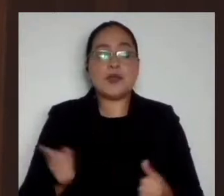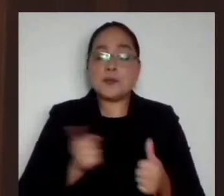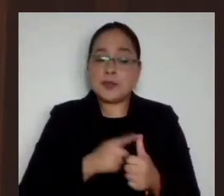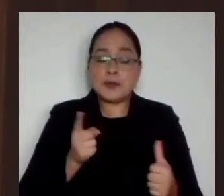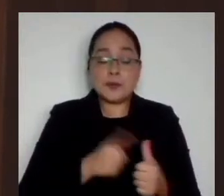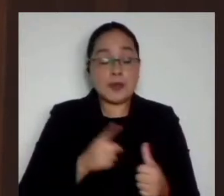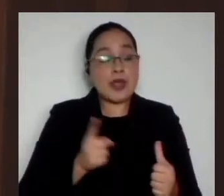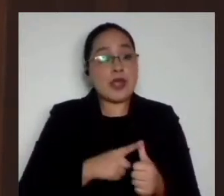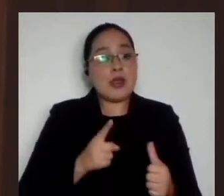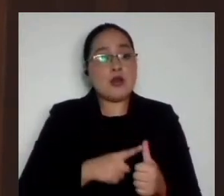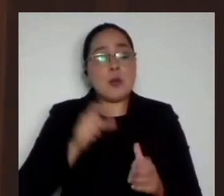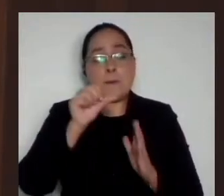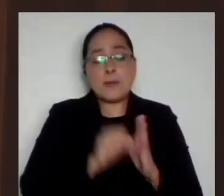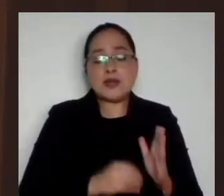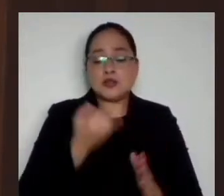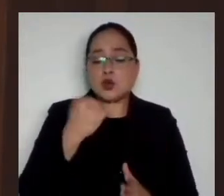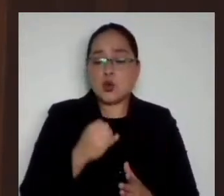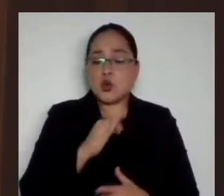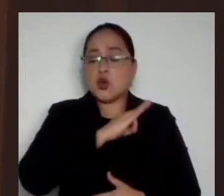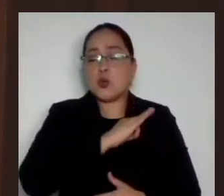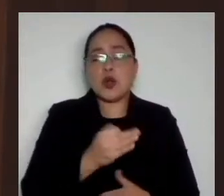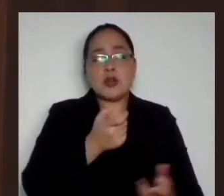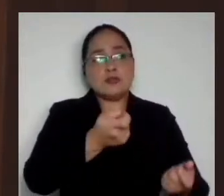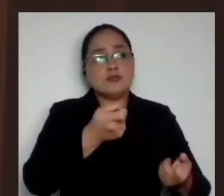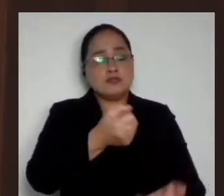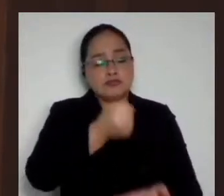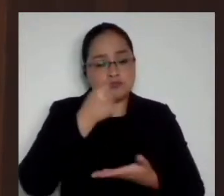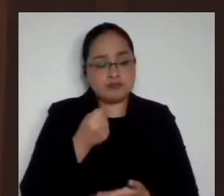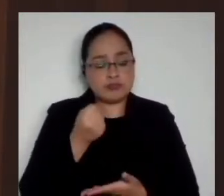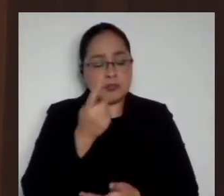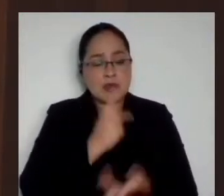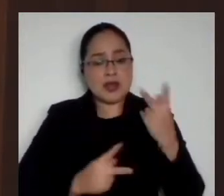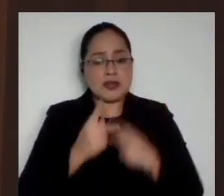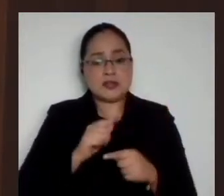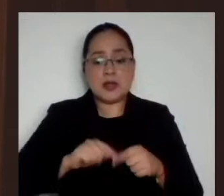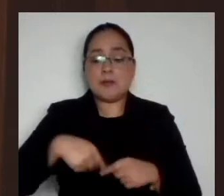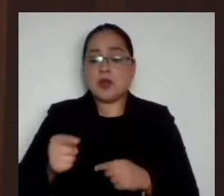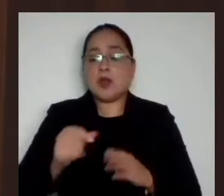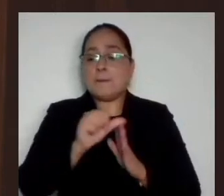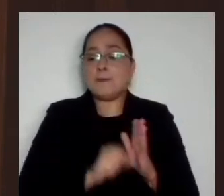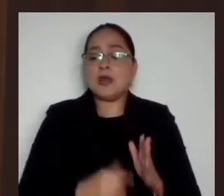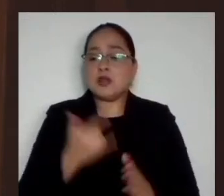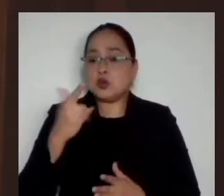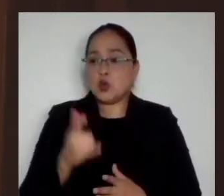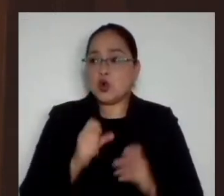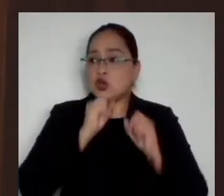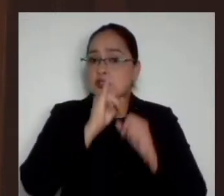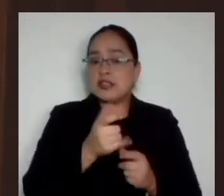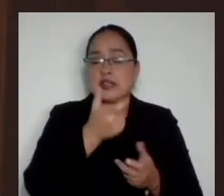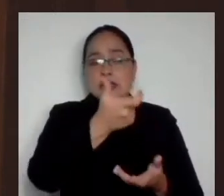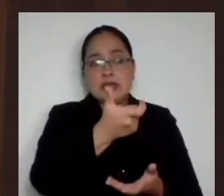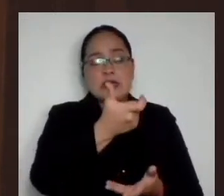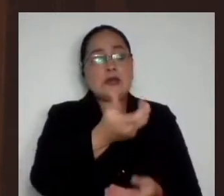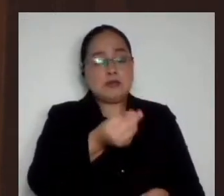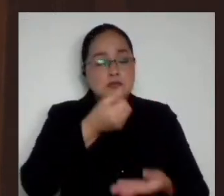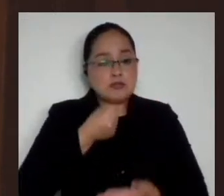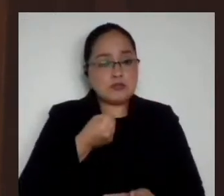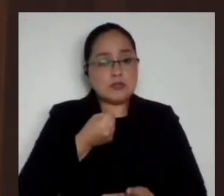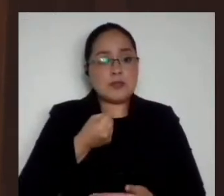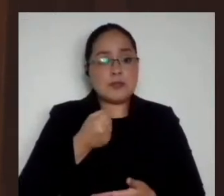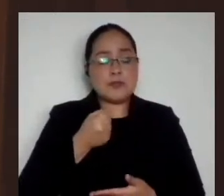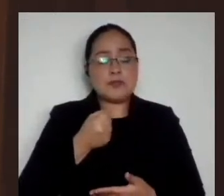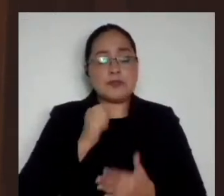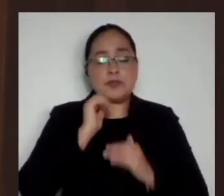mes de junio. Por eso se planteó que para el mes de julio, si ya se ejerció, ya se bajaron hasta el 40% de esos